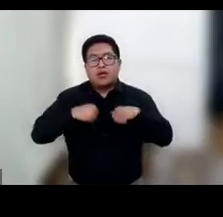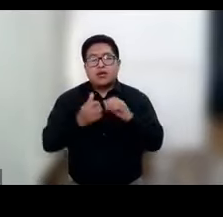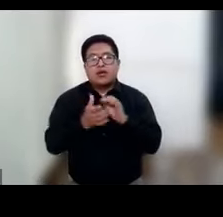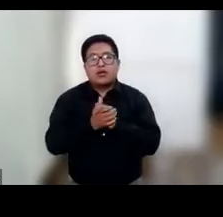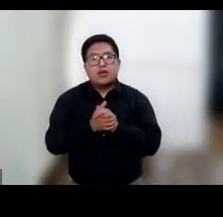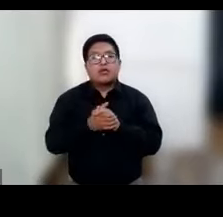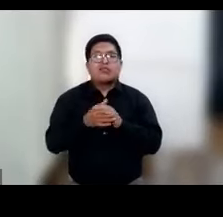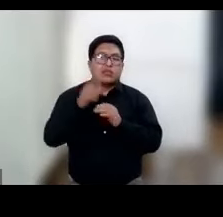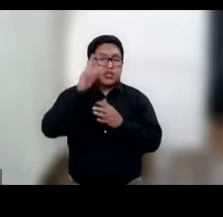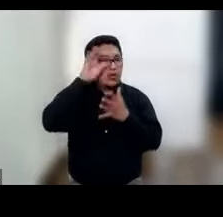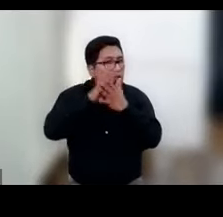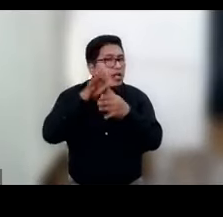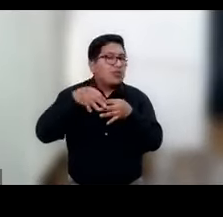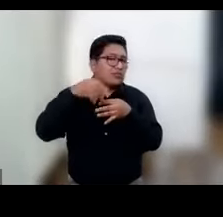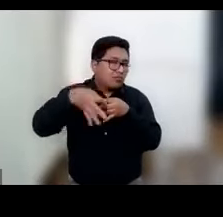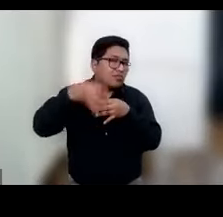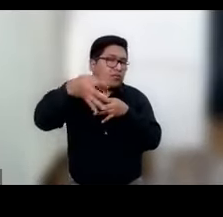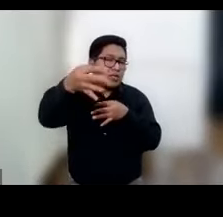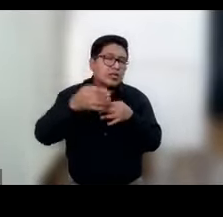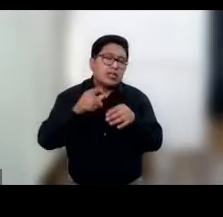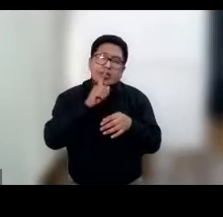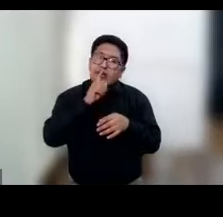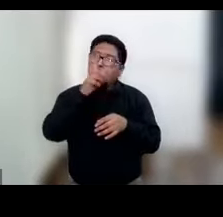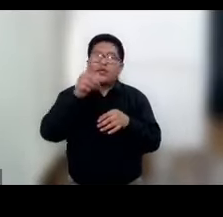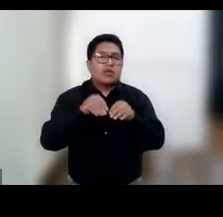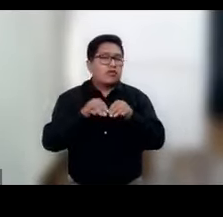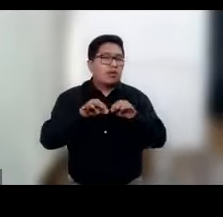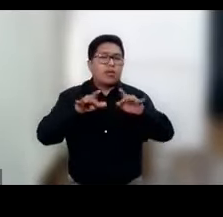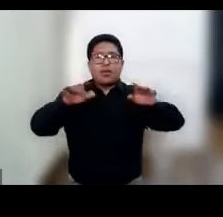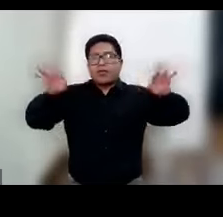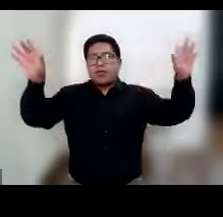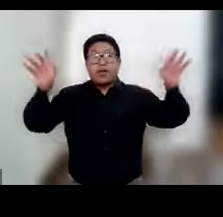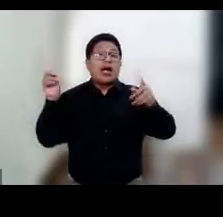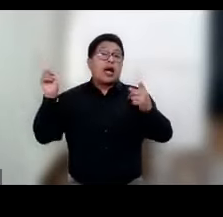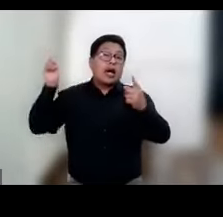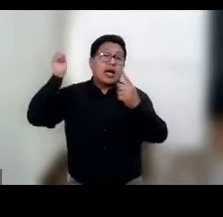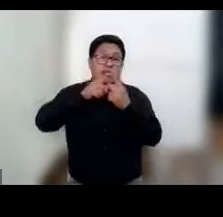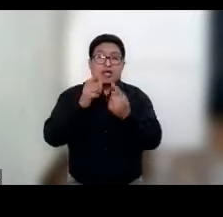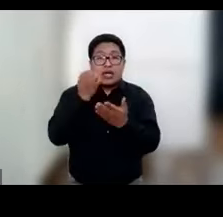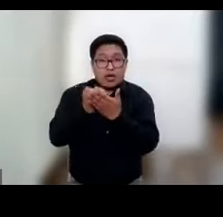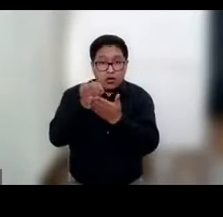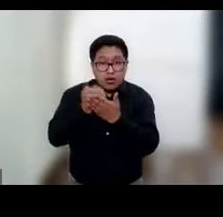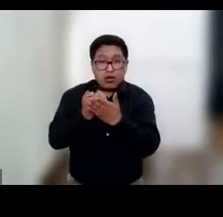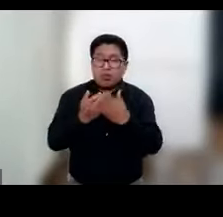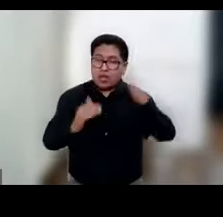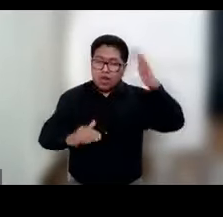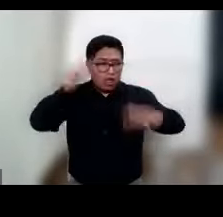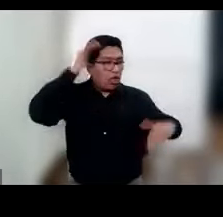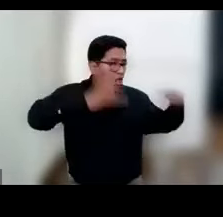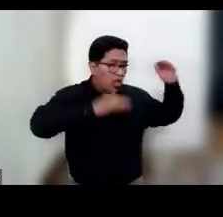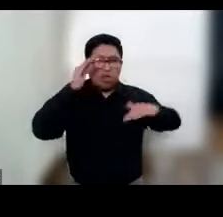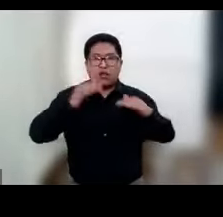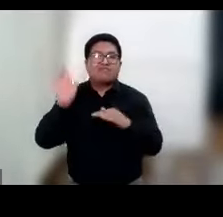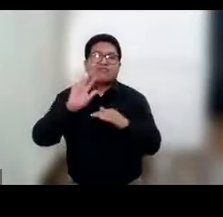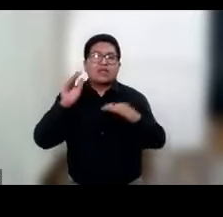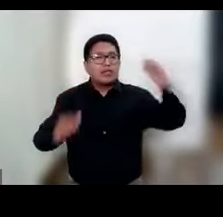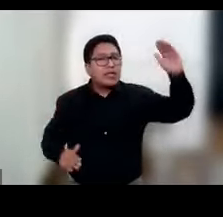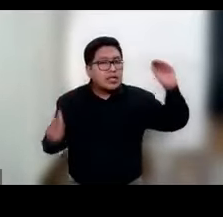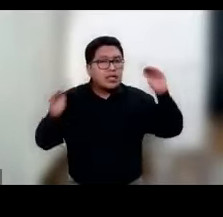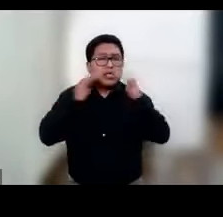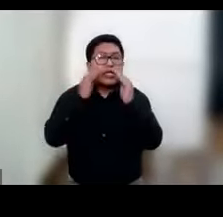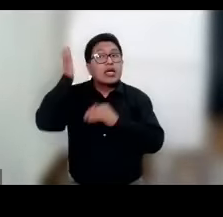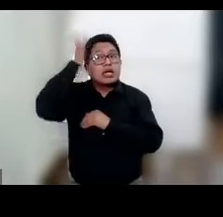va a seguir ahí como ya lo he explicado todas y todos hasta que la dinámica económica y desigualdad hasta que no existan políticas de estado para que esto se pueda modificar